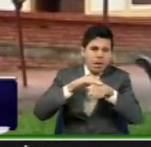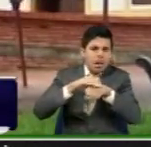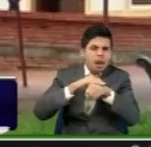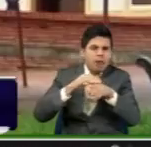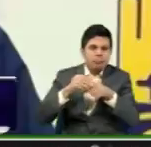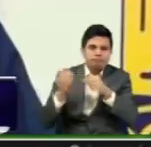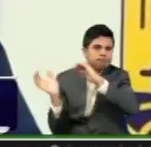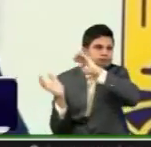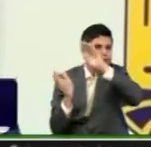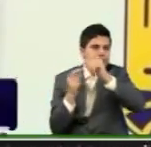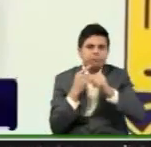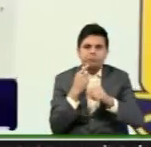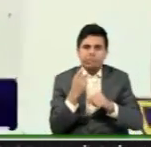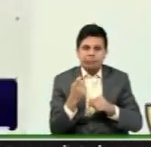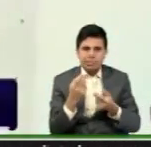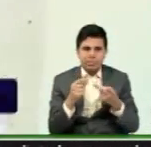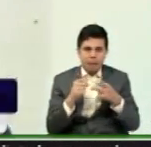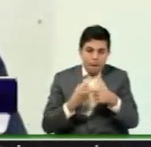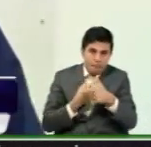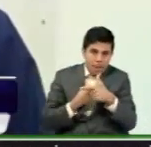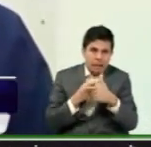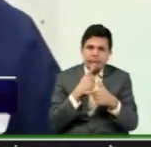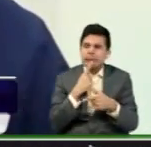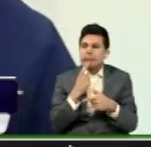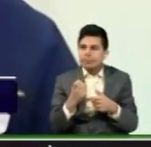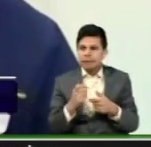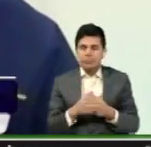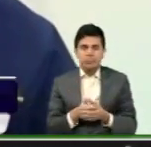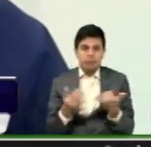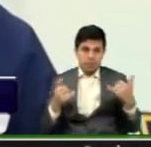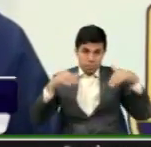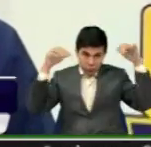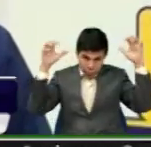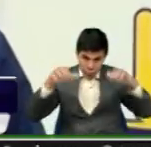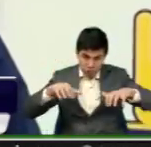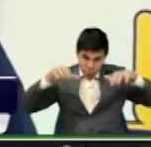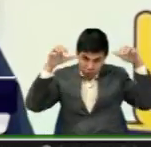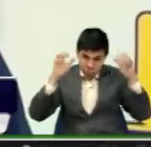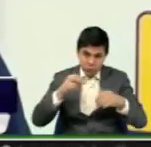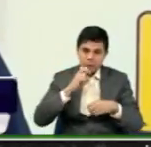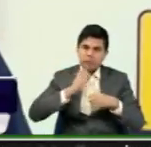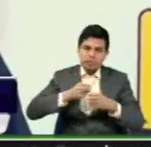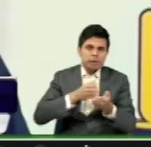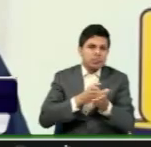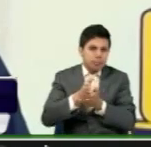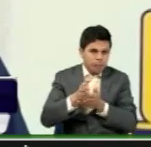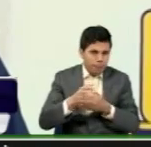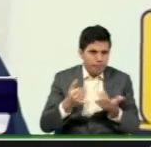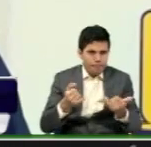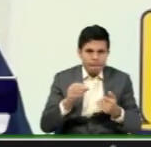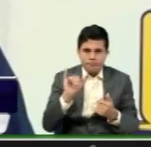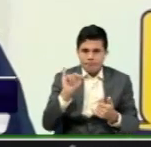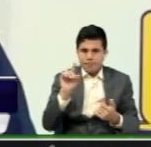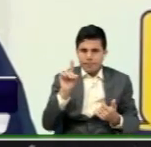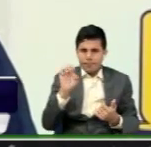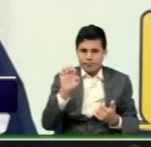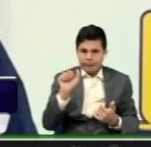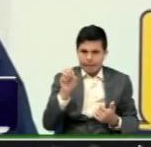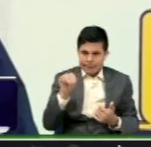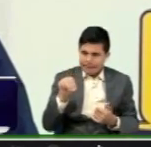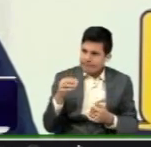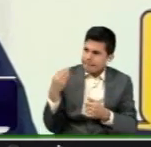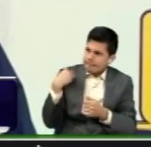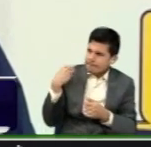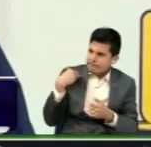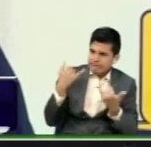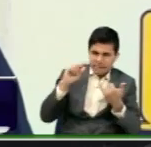la papa. Todavía se mantienen las lluvias, de acuerdo a lo que nos reporta el IDEAN. Y gracias al esfuerzo que está haciendo el